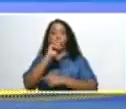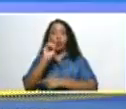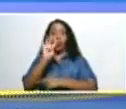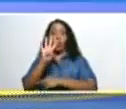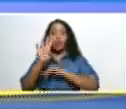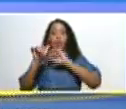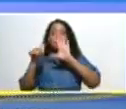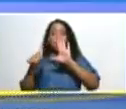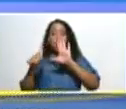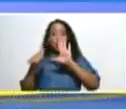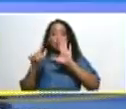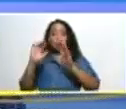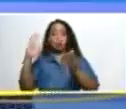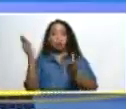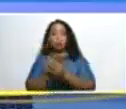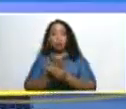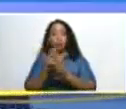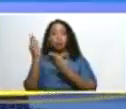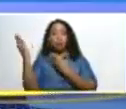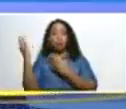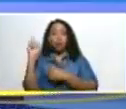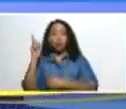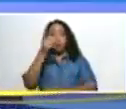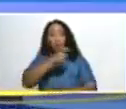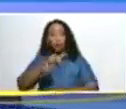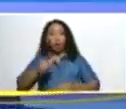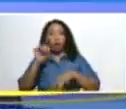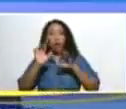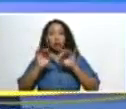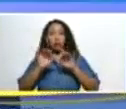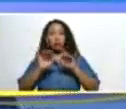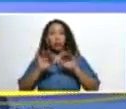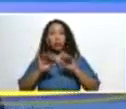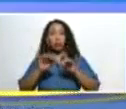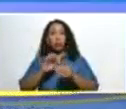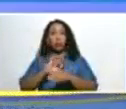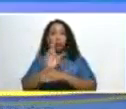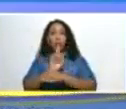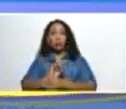9.246 expedientes. Eso es gente dándole a las teclas.